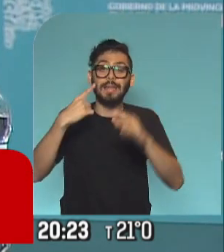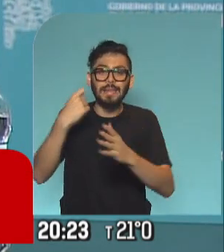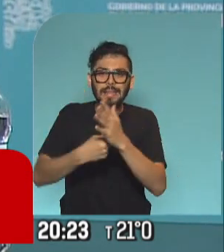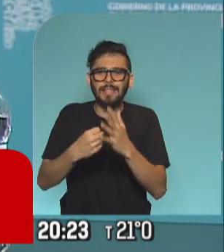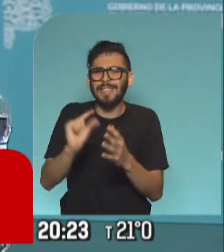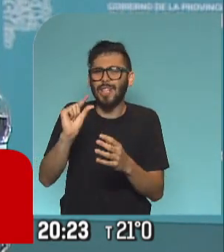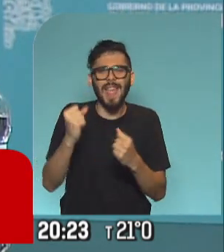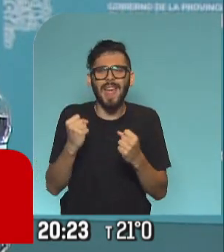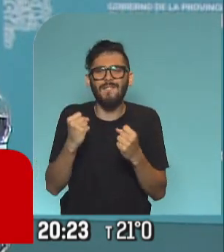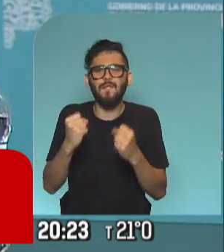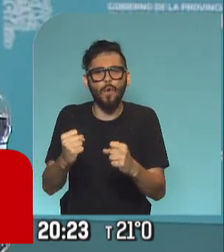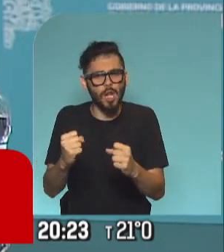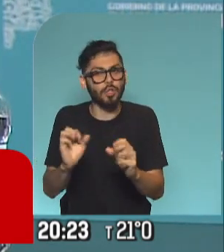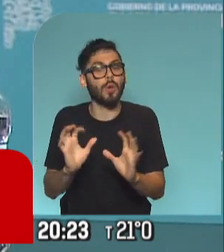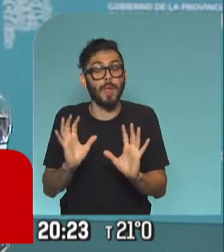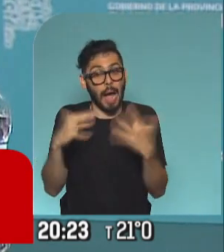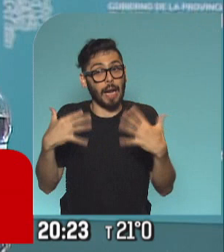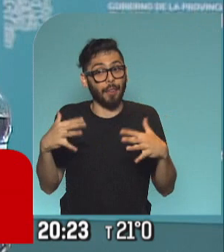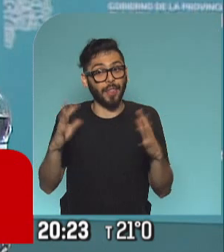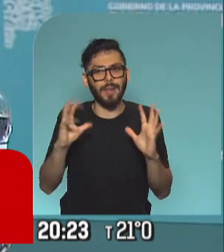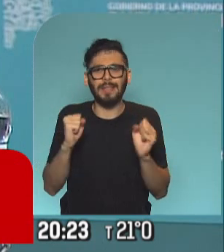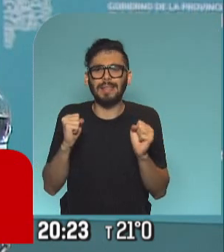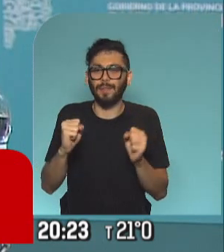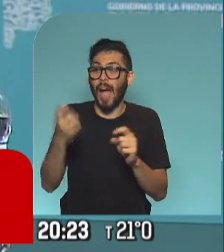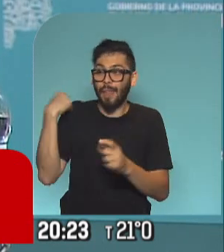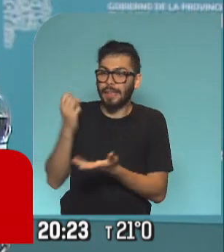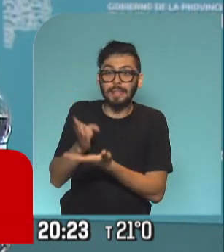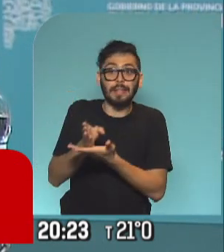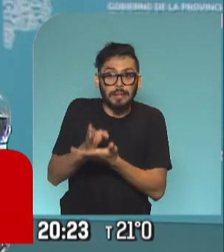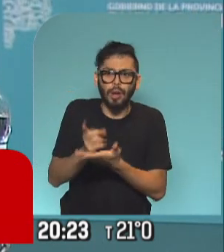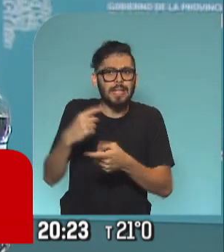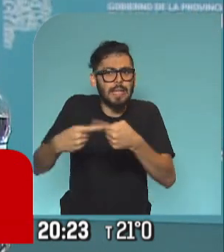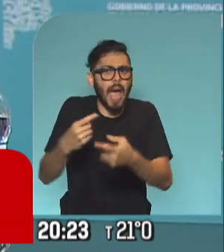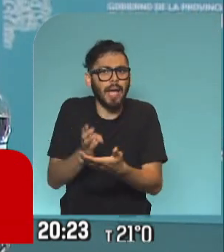un esfuerzo muy grande sobre medidas que ya veníamos aplicando,